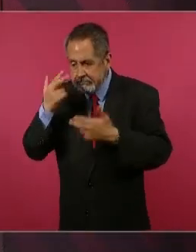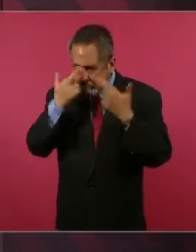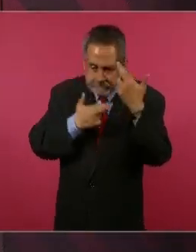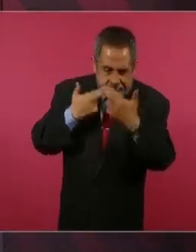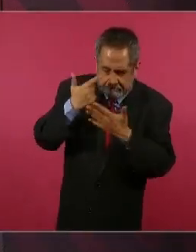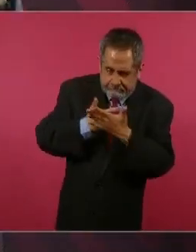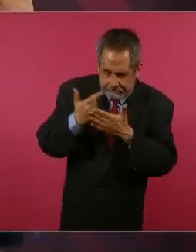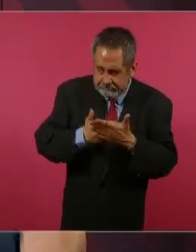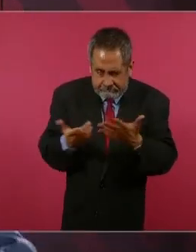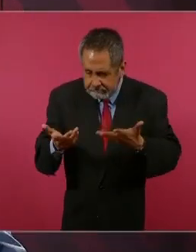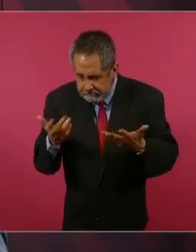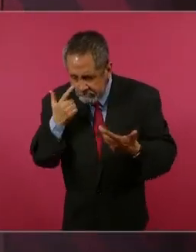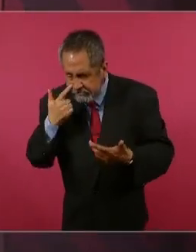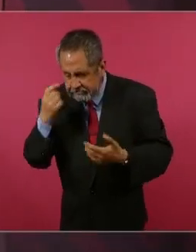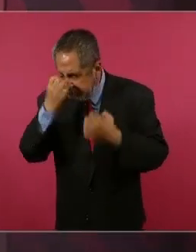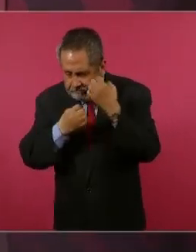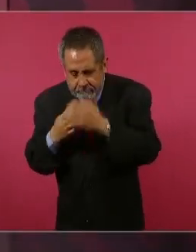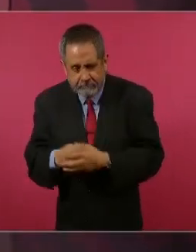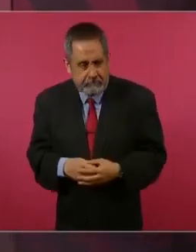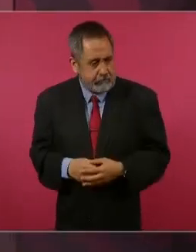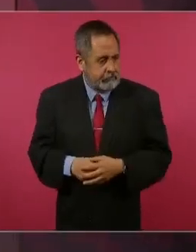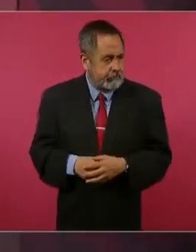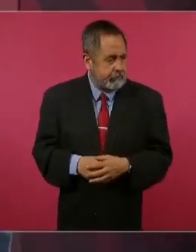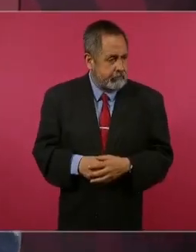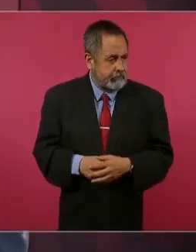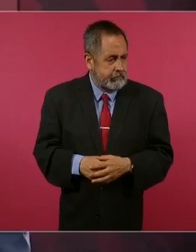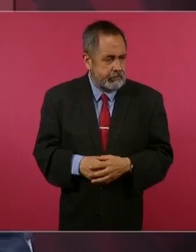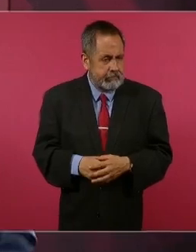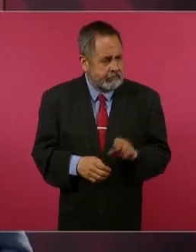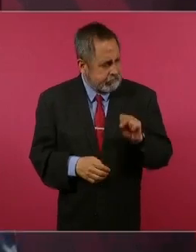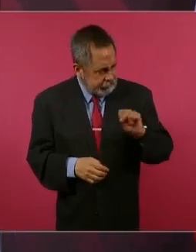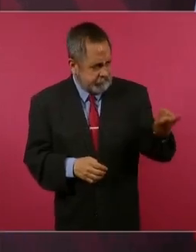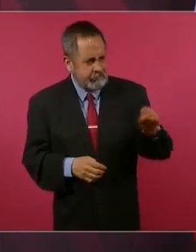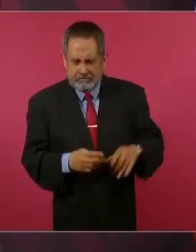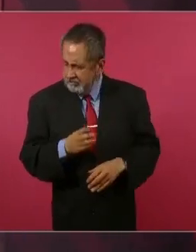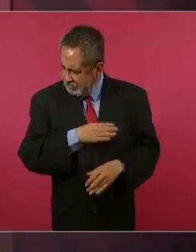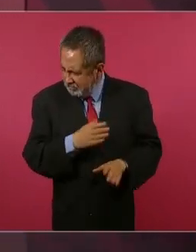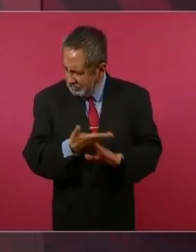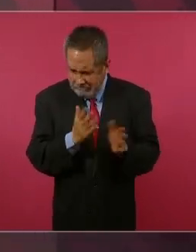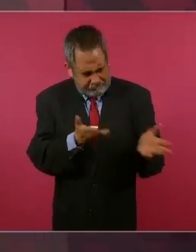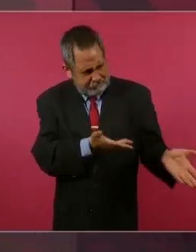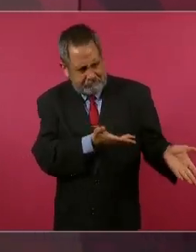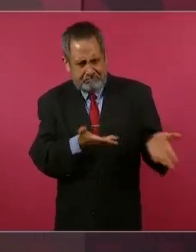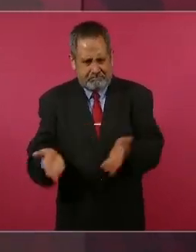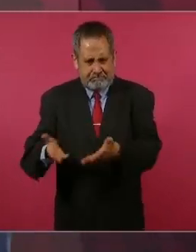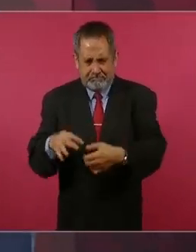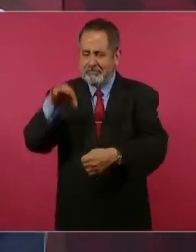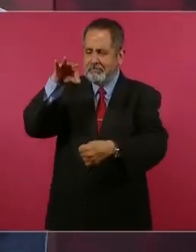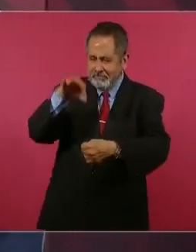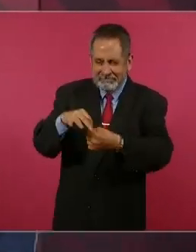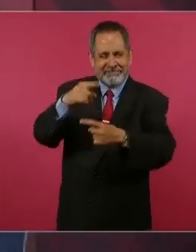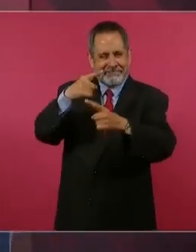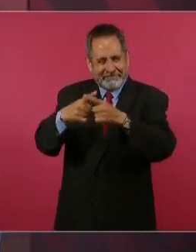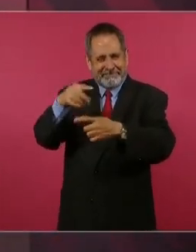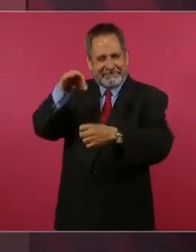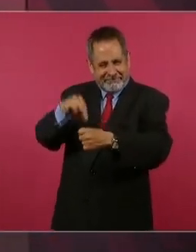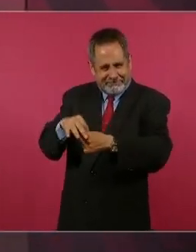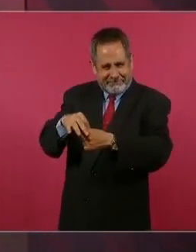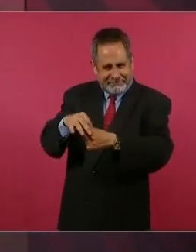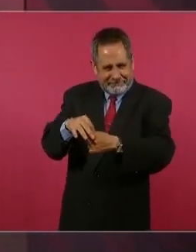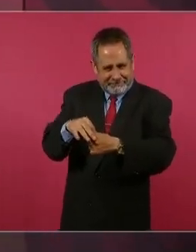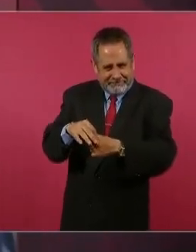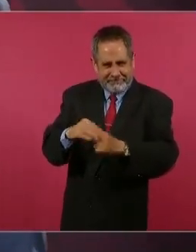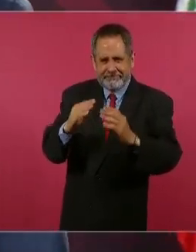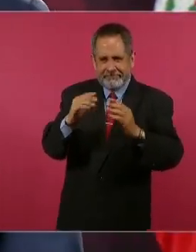yo sostengo qué bueno voto por voto casilla por